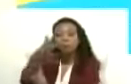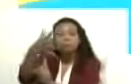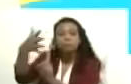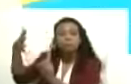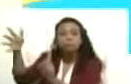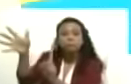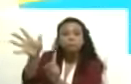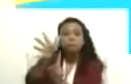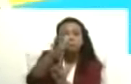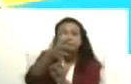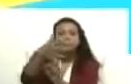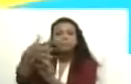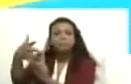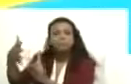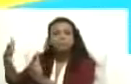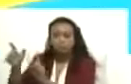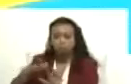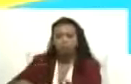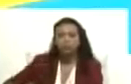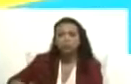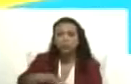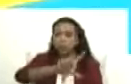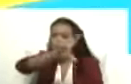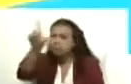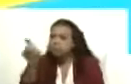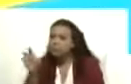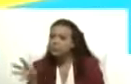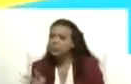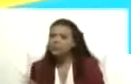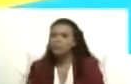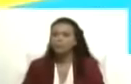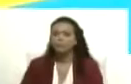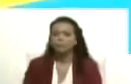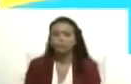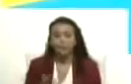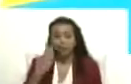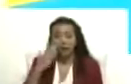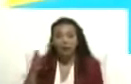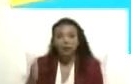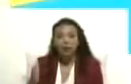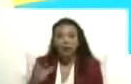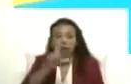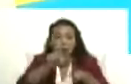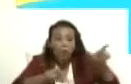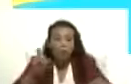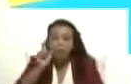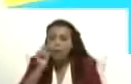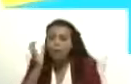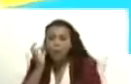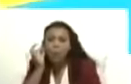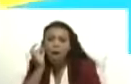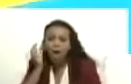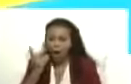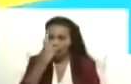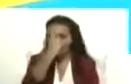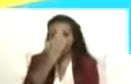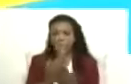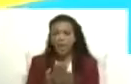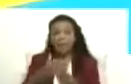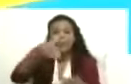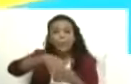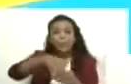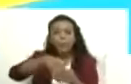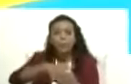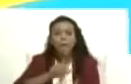todo el territorio de la República Bolivariana de Venezuela. Porque cada mujer y cada hombre que se puso frente a las máquinas de